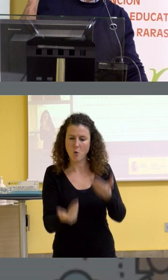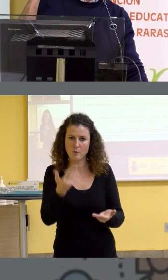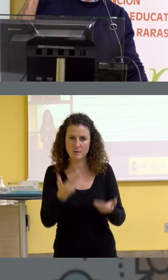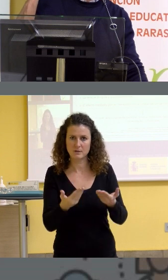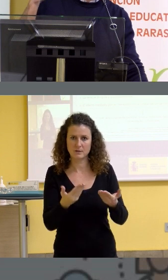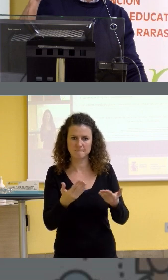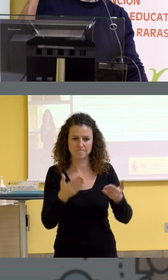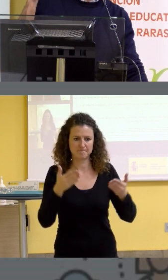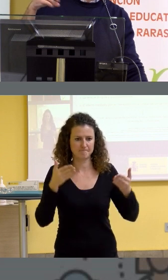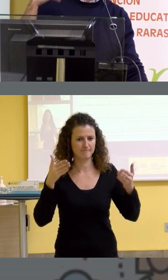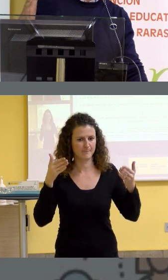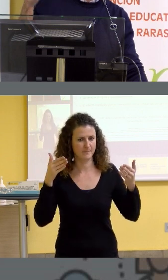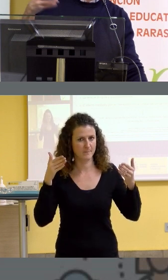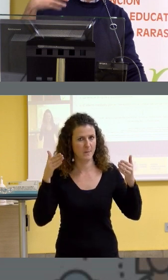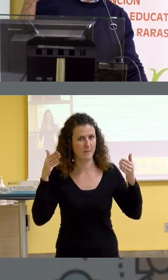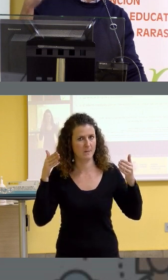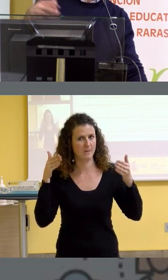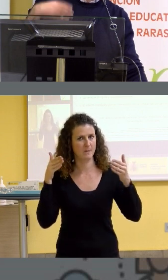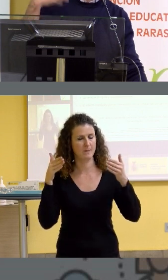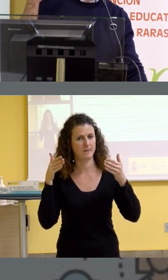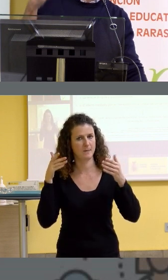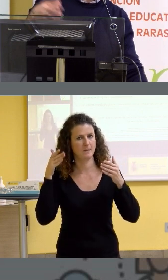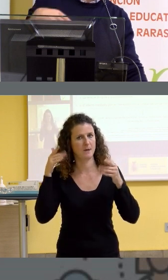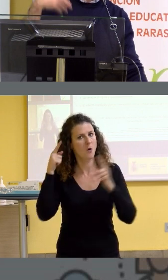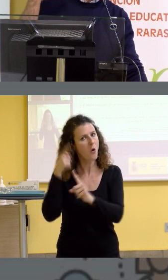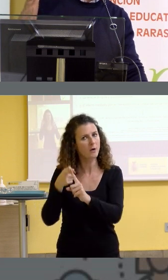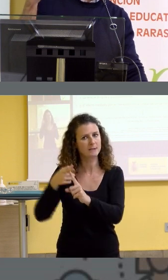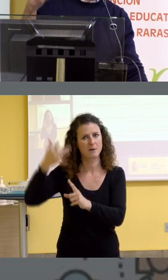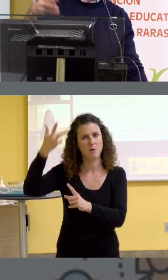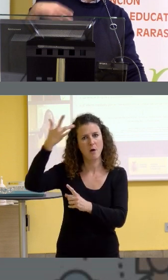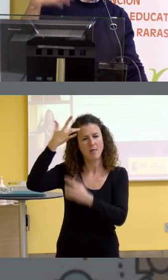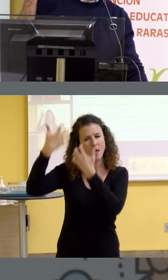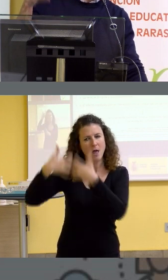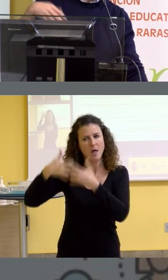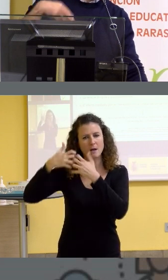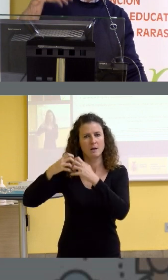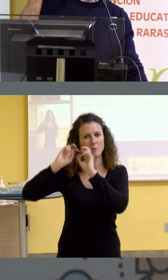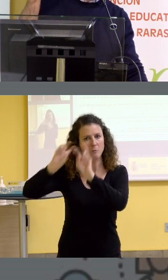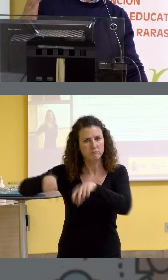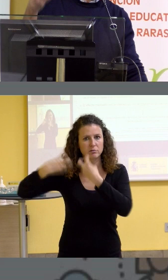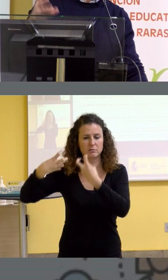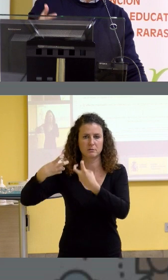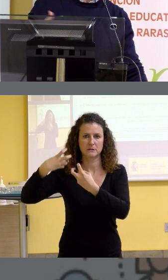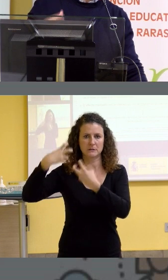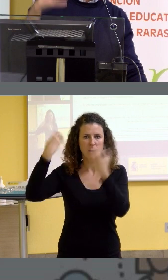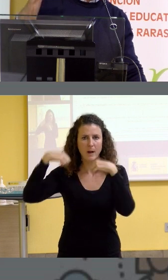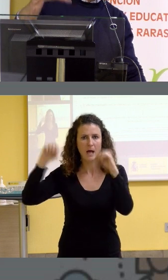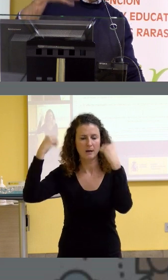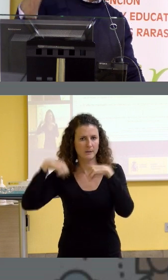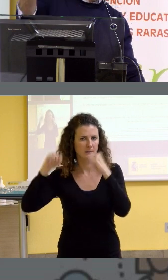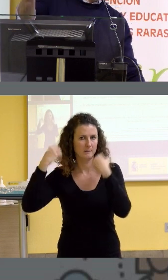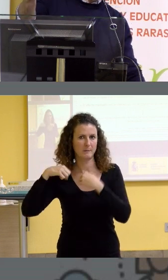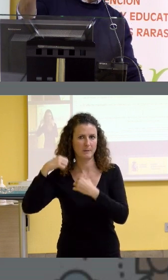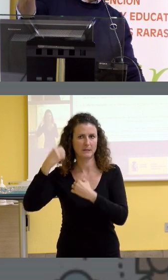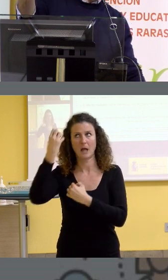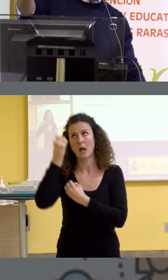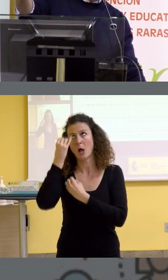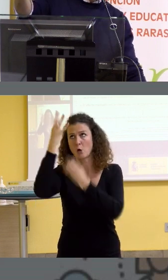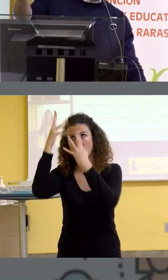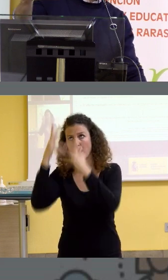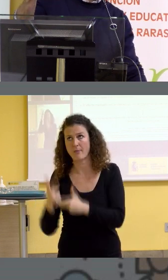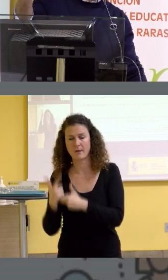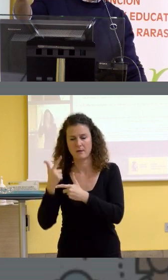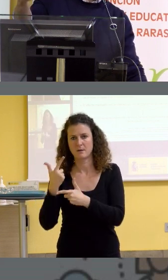la posibilidad de reparar un cerebro a expensas de hacer sudokus o de ejercitar y ejercitar y ejercitar. La vida, que es el